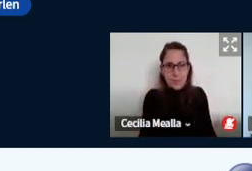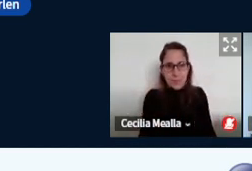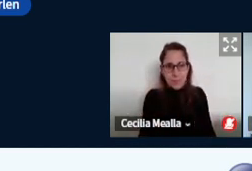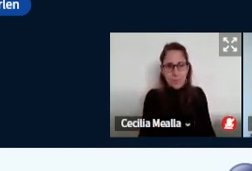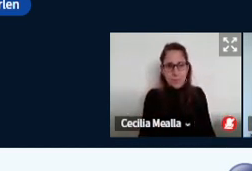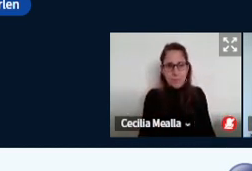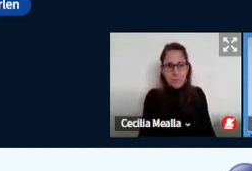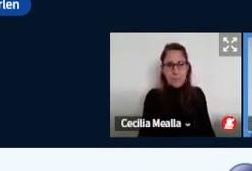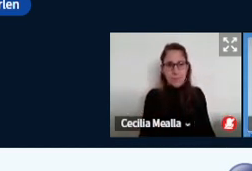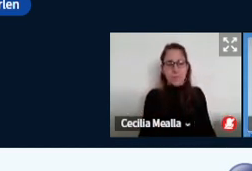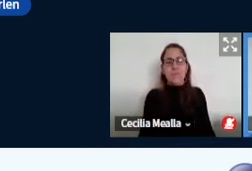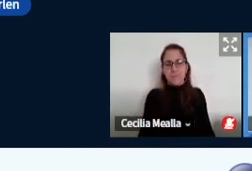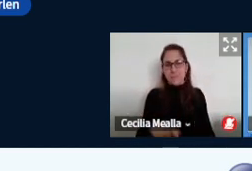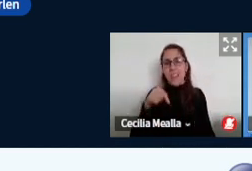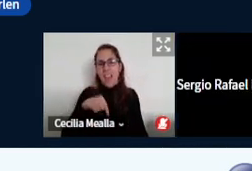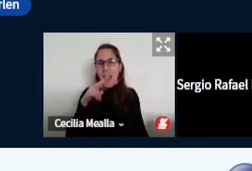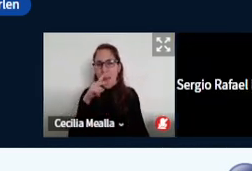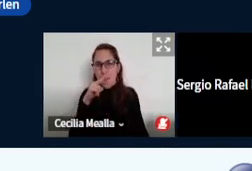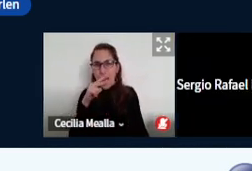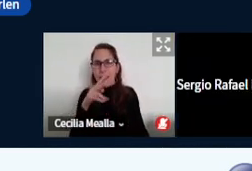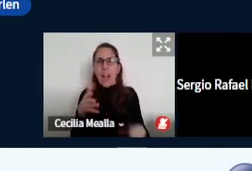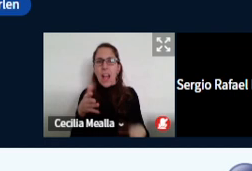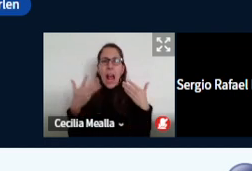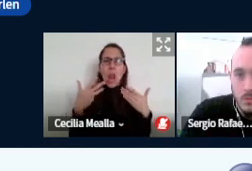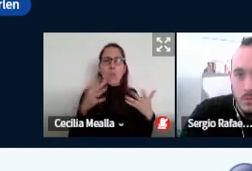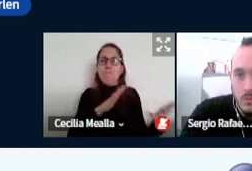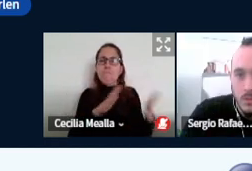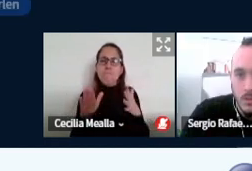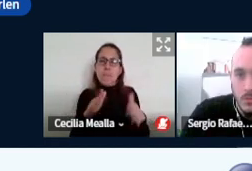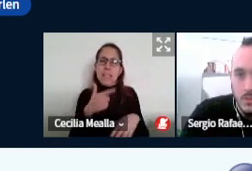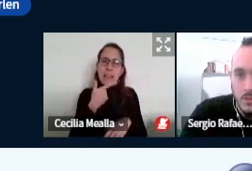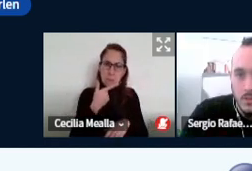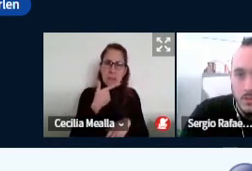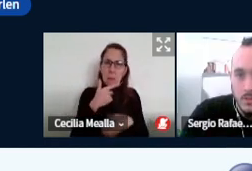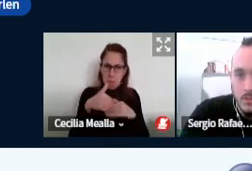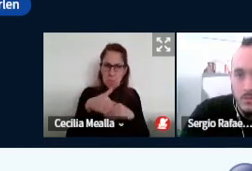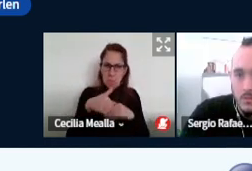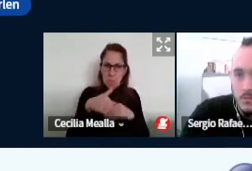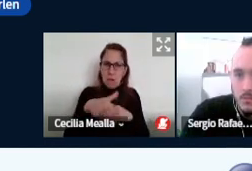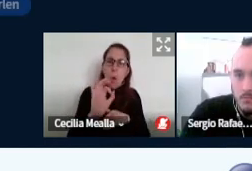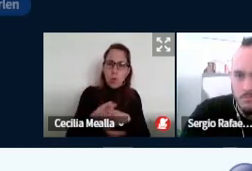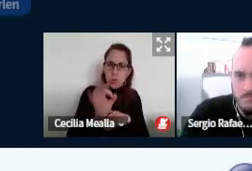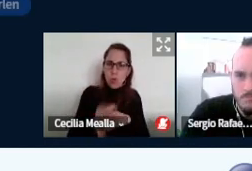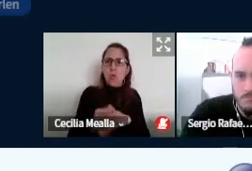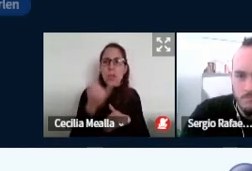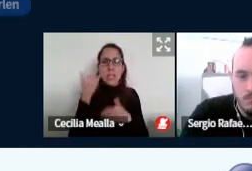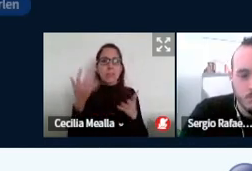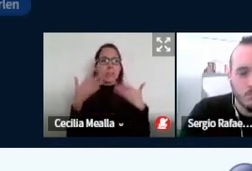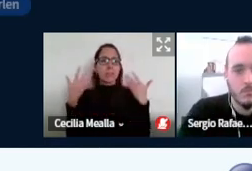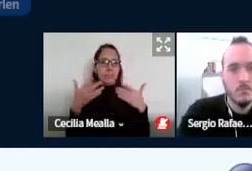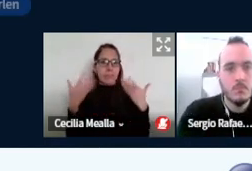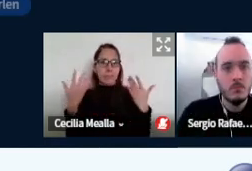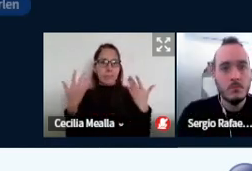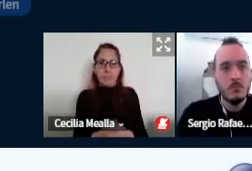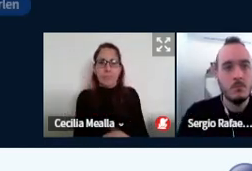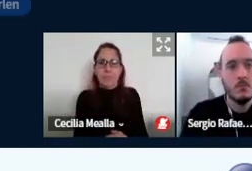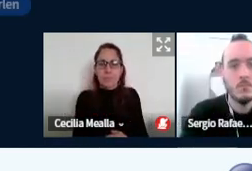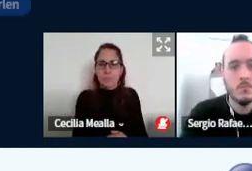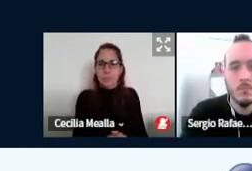ponele, sí, Sí. septiembre, con suerte, octubre.